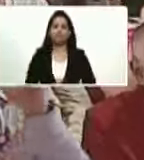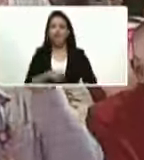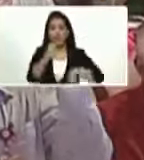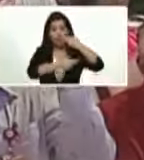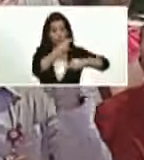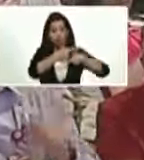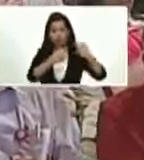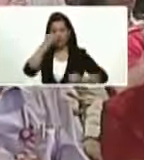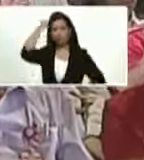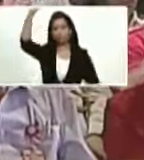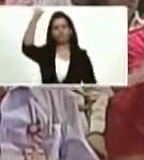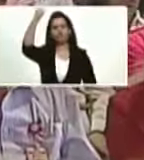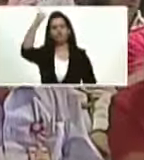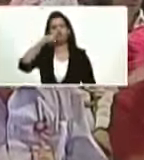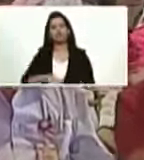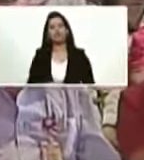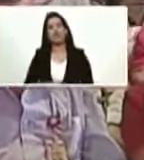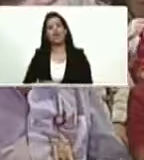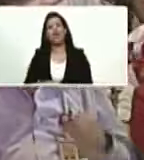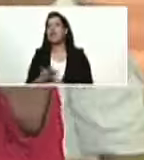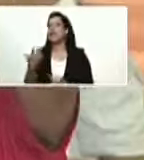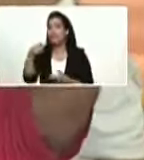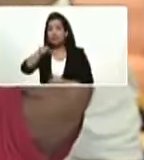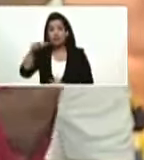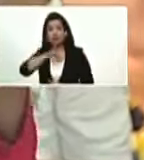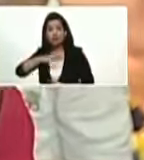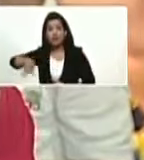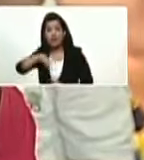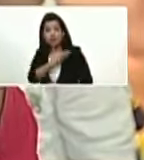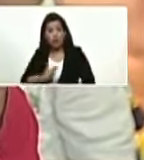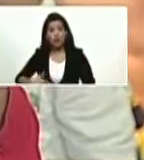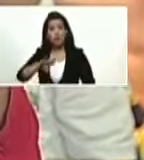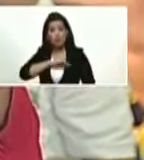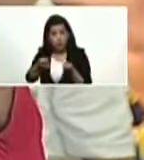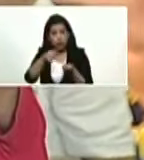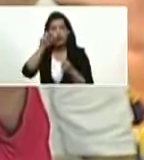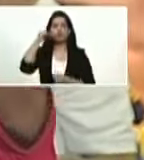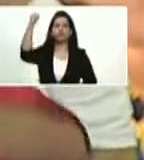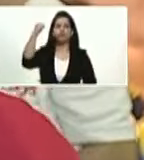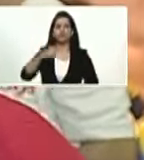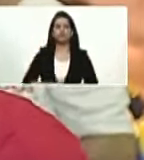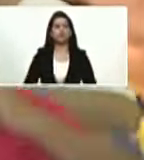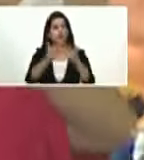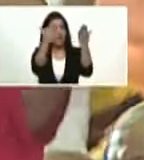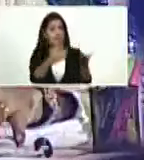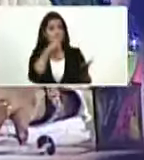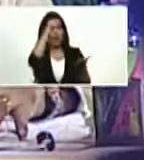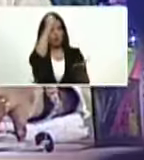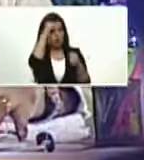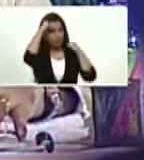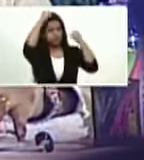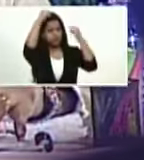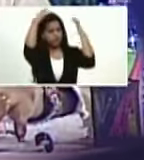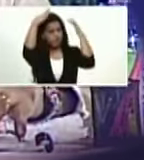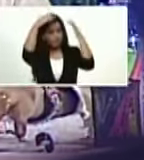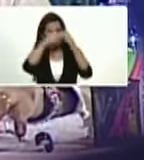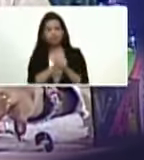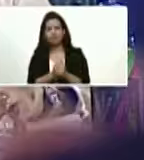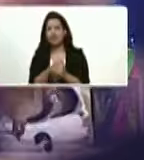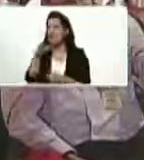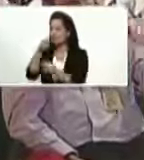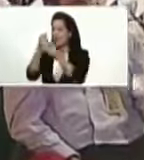bolivariana! ¡Viva, ¡viva la propiedad social! ¡Viva, ¡viva el camarada Maduro! ¡Viva, ¡viva la clase obrera